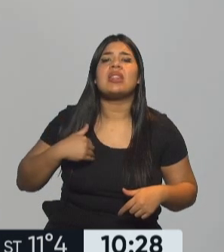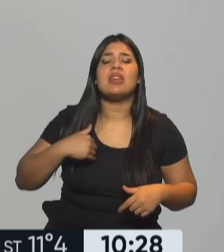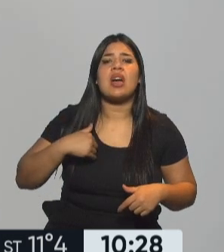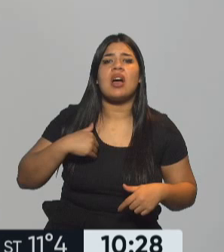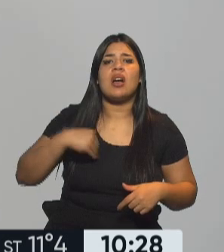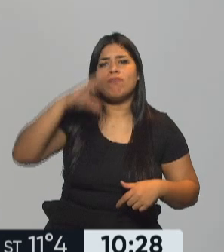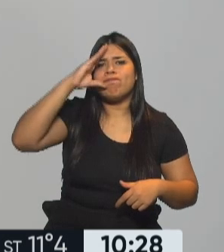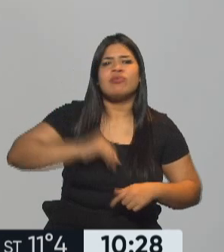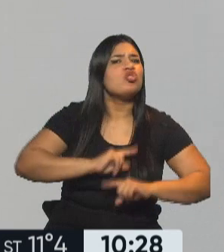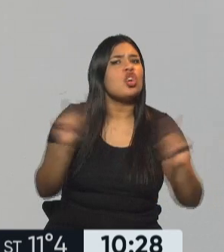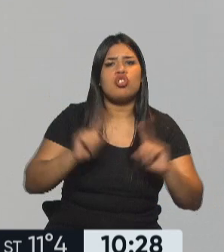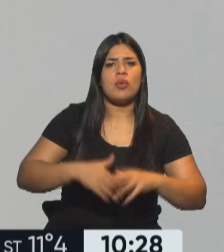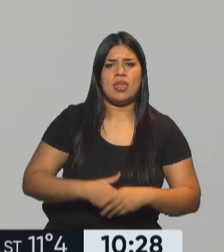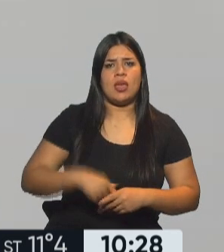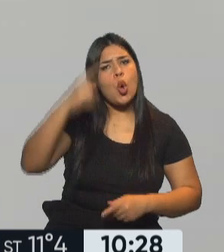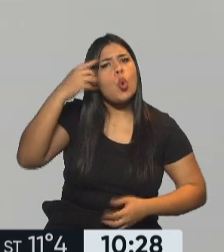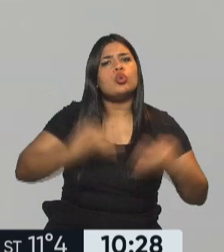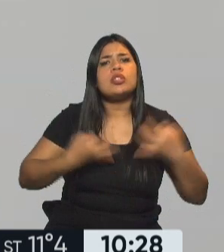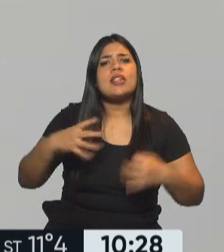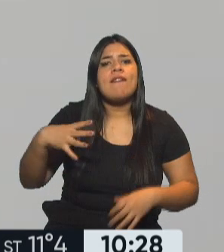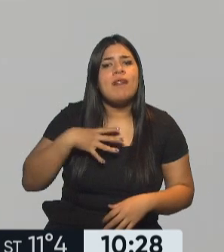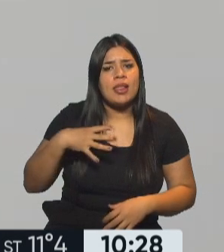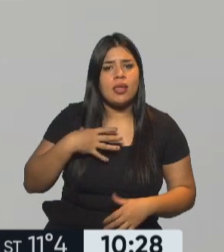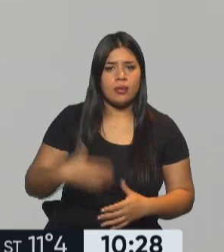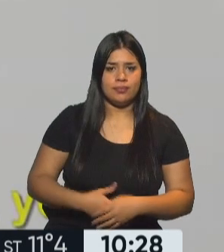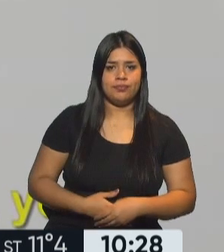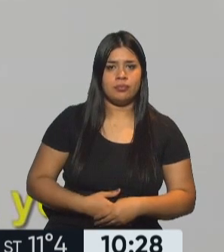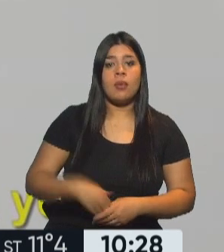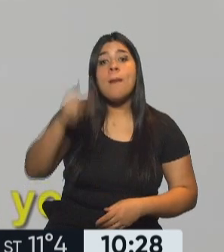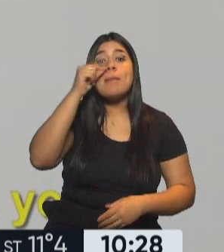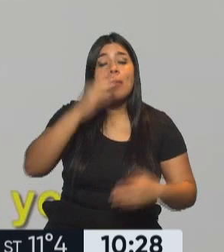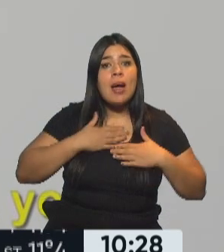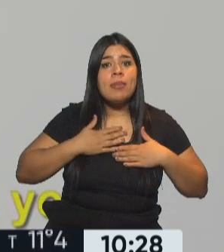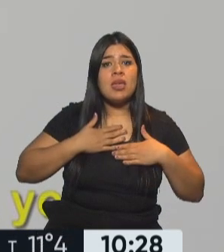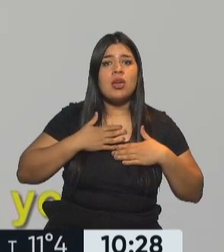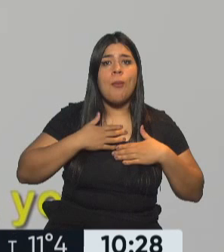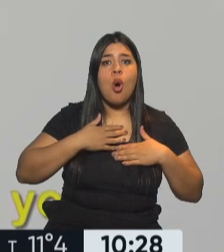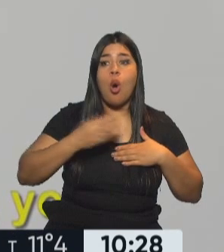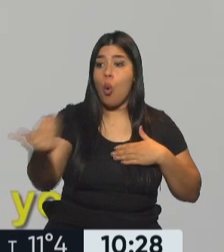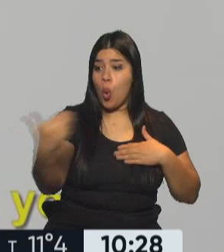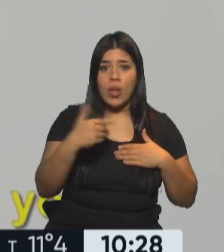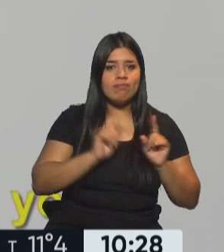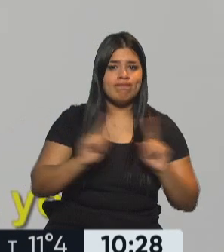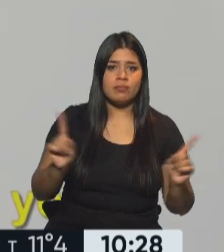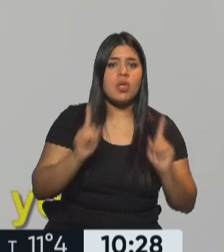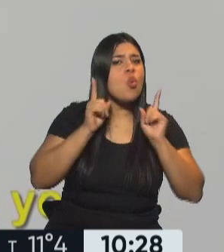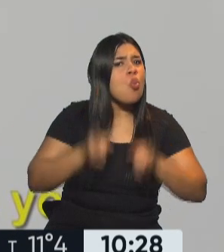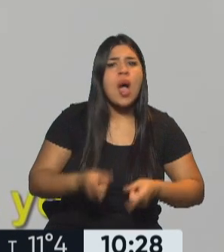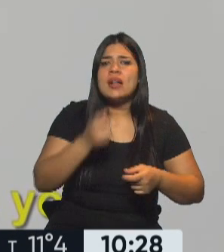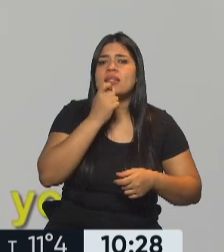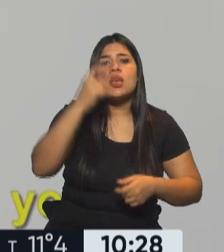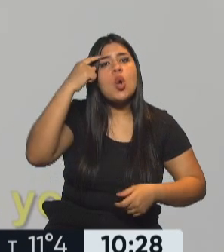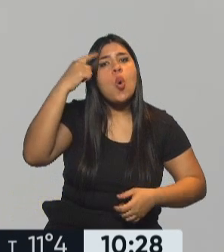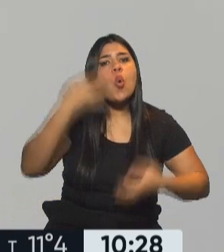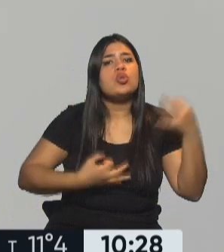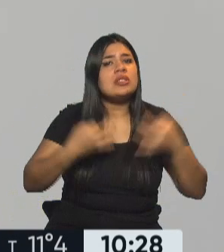justicia. Ya está, yo a mi papá no me lo van a devolver, pero por lo menos con un poquito de justicia yo creo que nosotros los familiares de